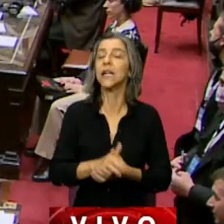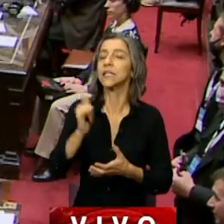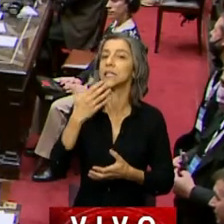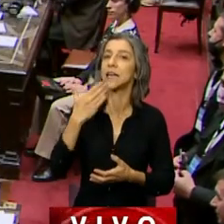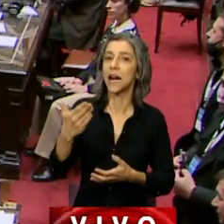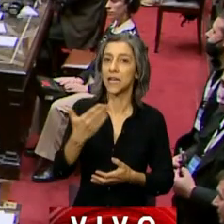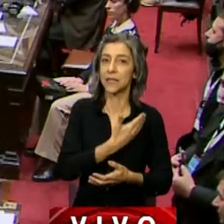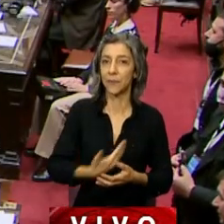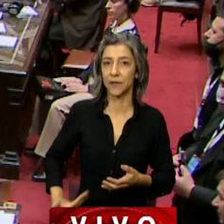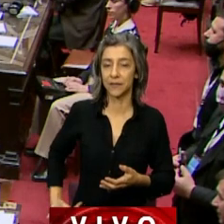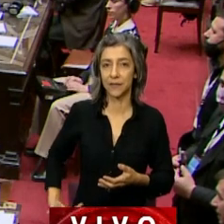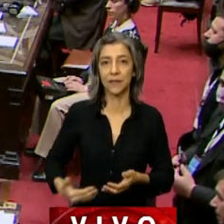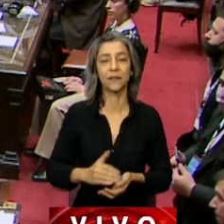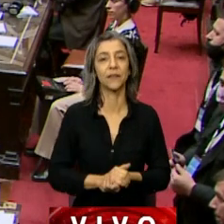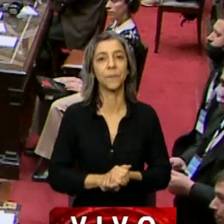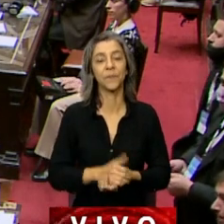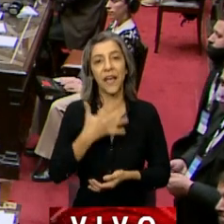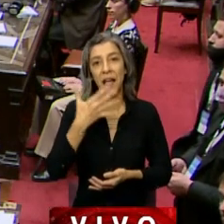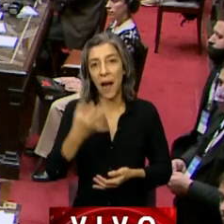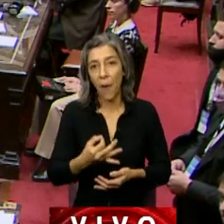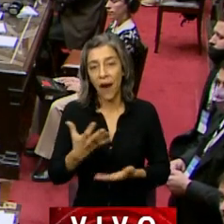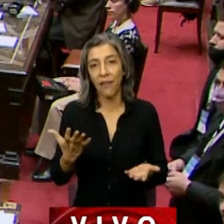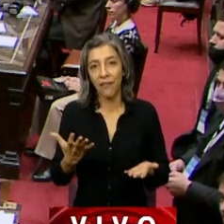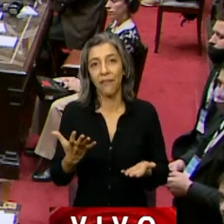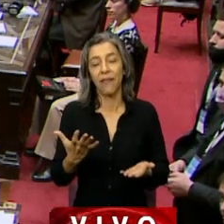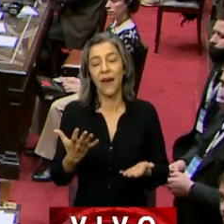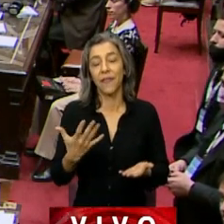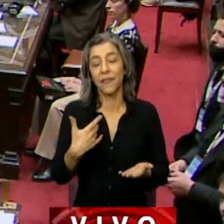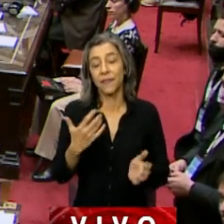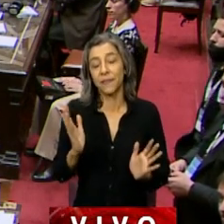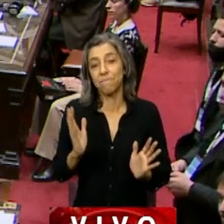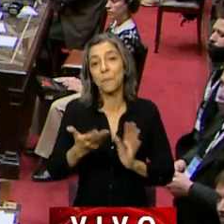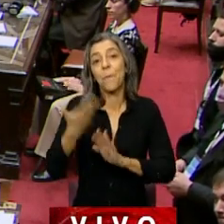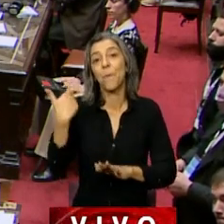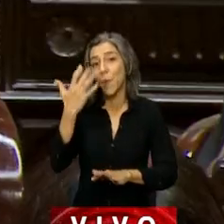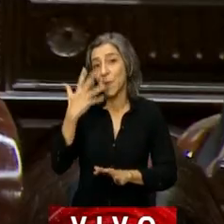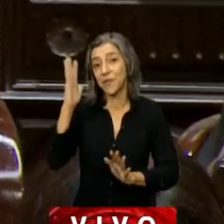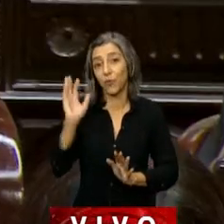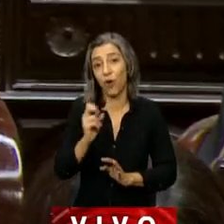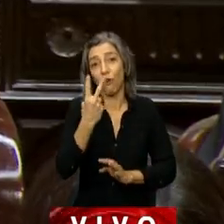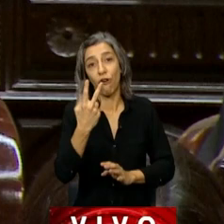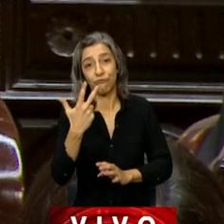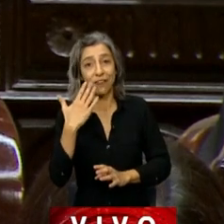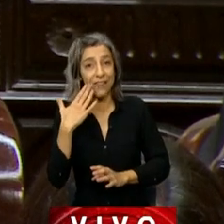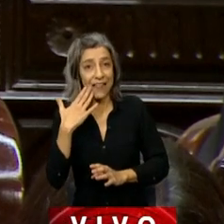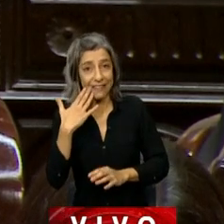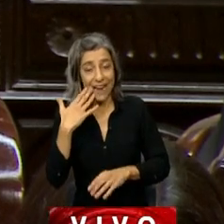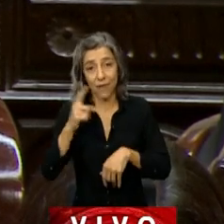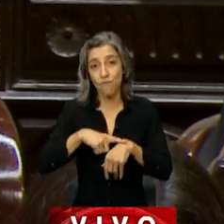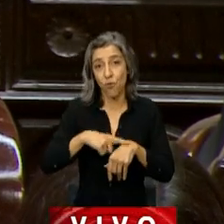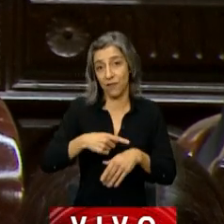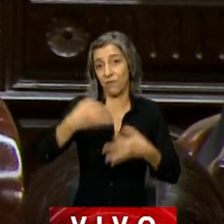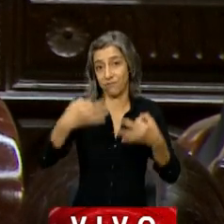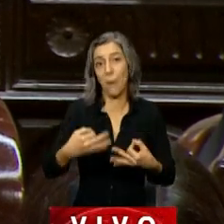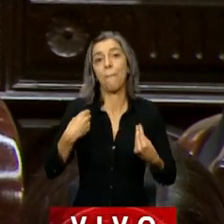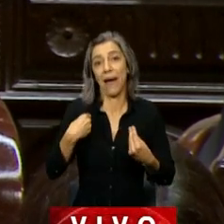Gracias, señor presidente. Silencio. La verdad que lo hubiera querido hacer a las 2, 3 de la tarde, donde corresponde hacer la